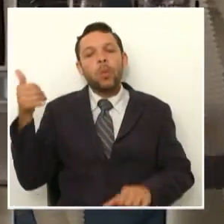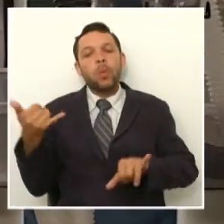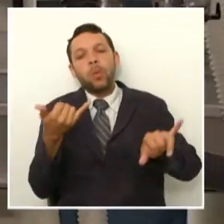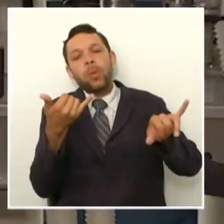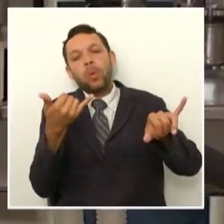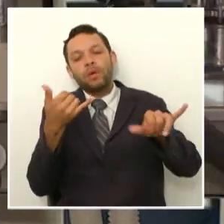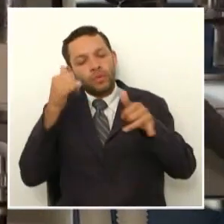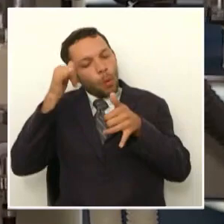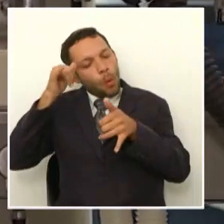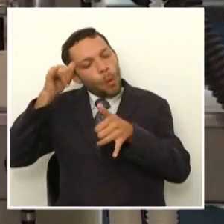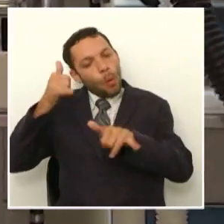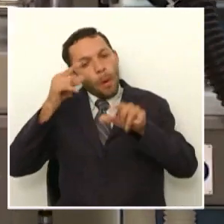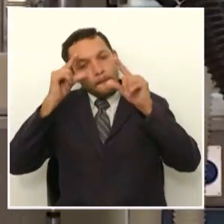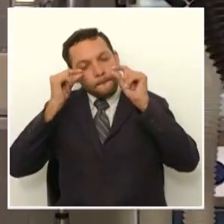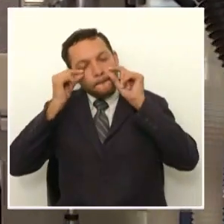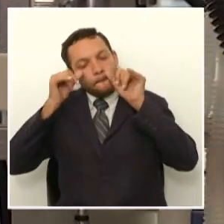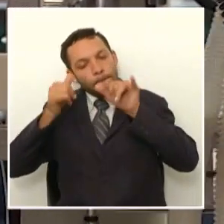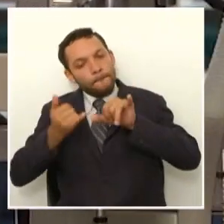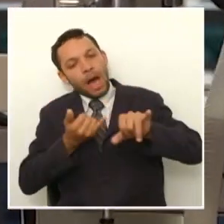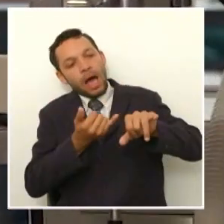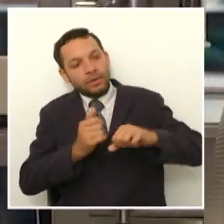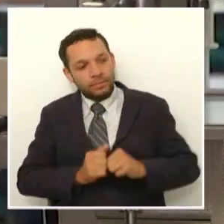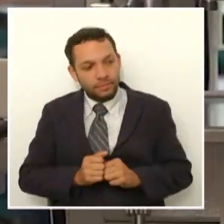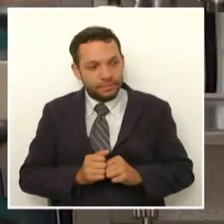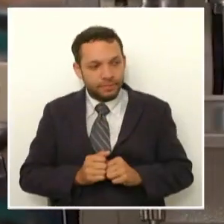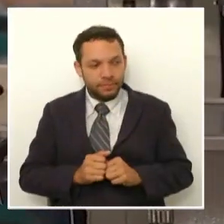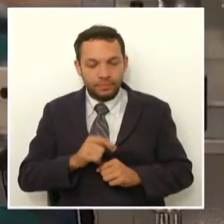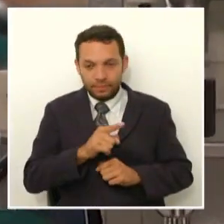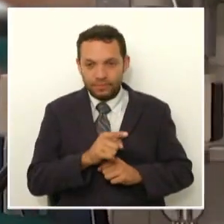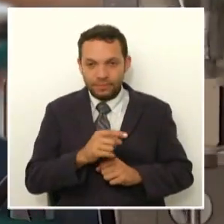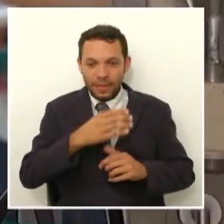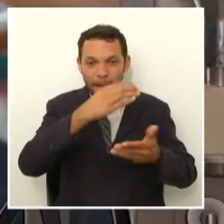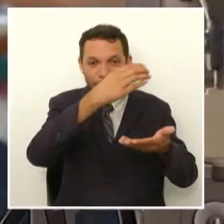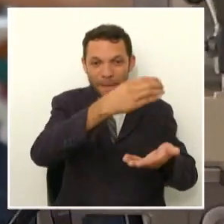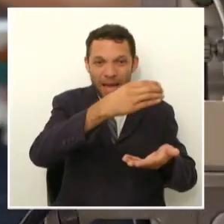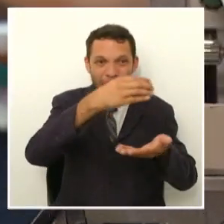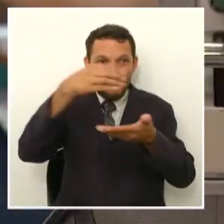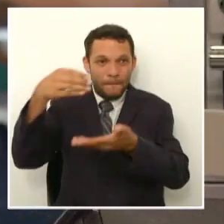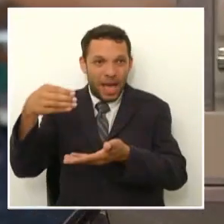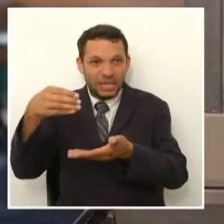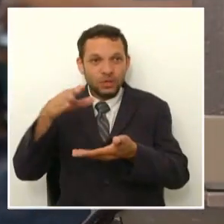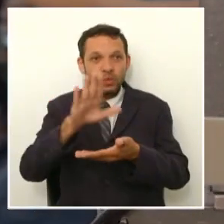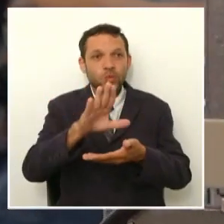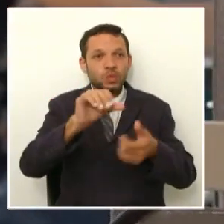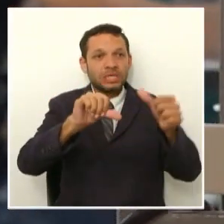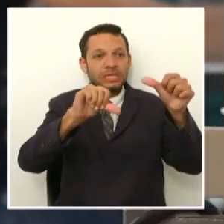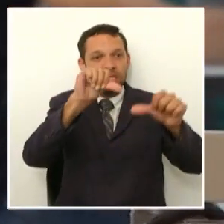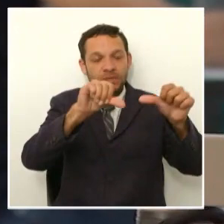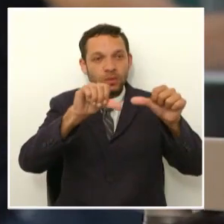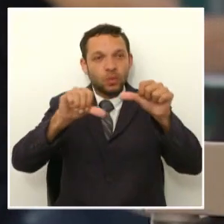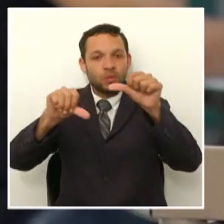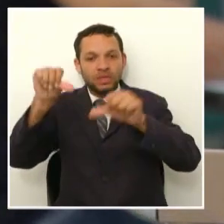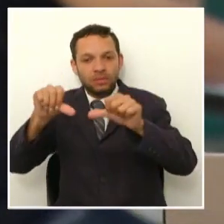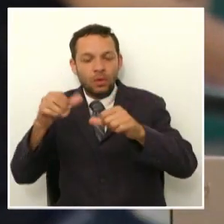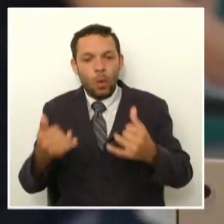dos anestésicos se usa hoy ya. Etrane. El flotane y el atrane ya no se usa. Hoy ya tenemos otro tipo de